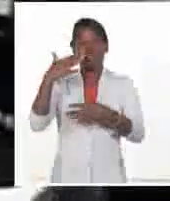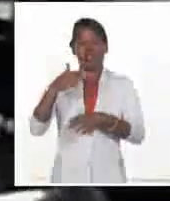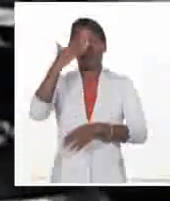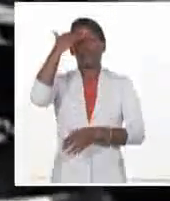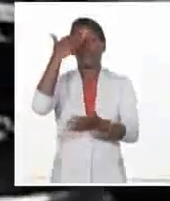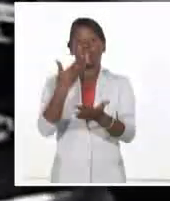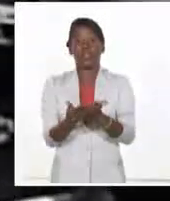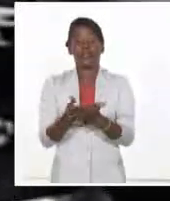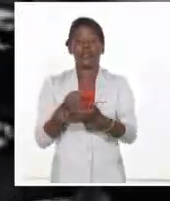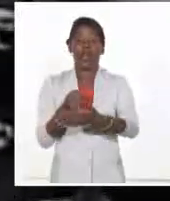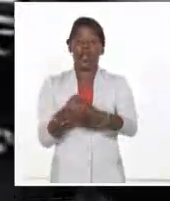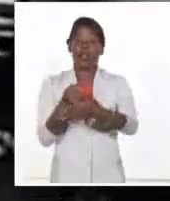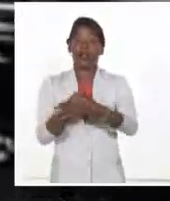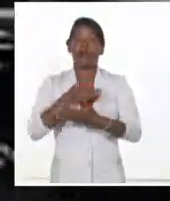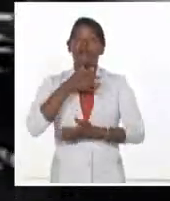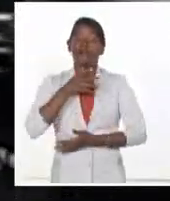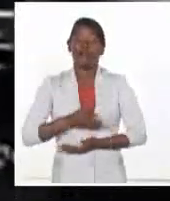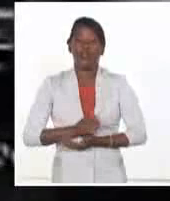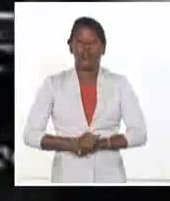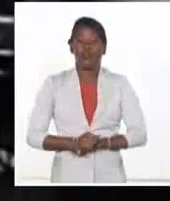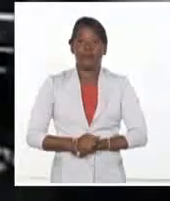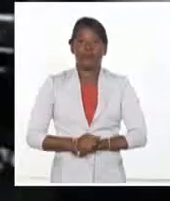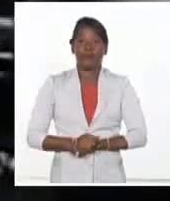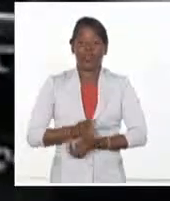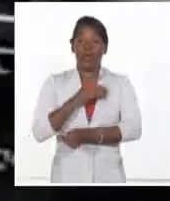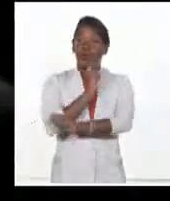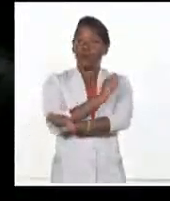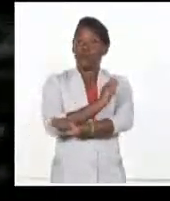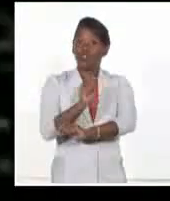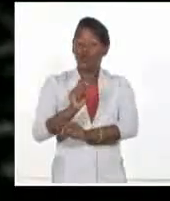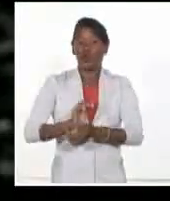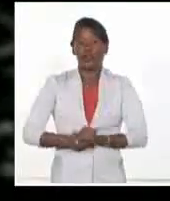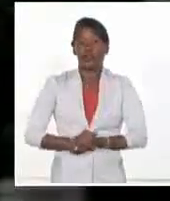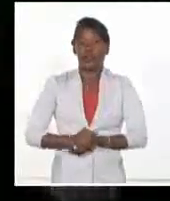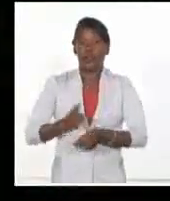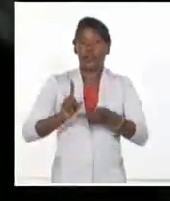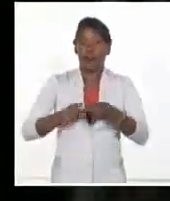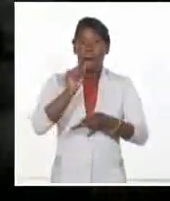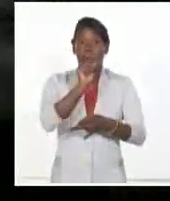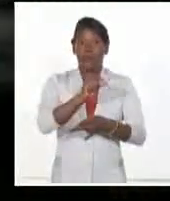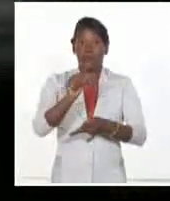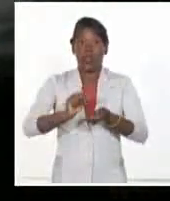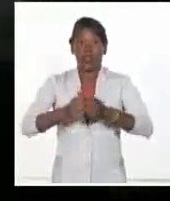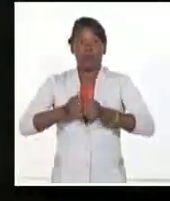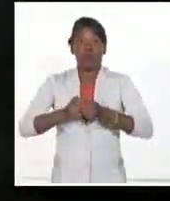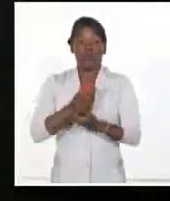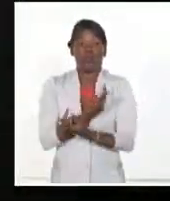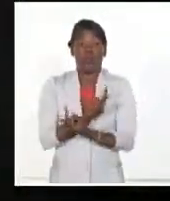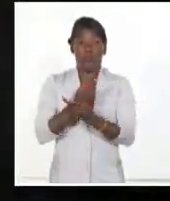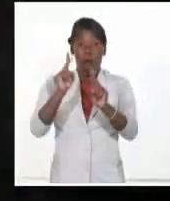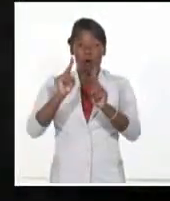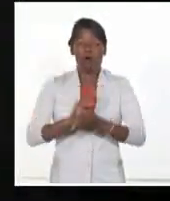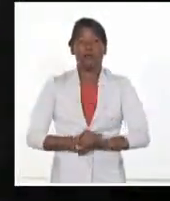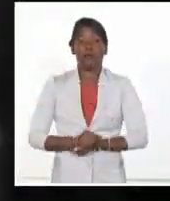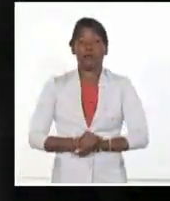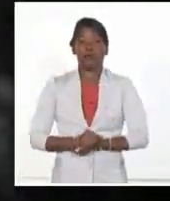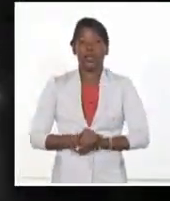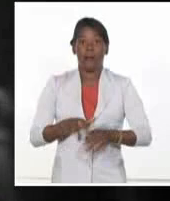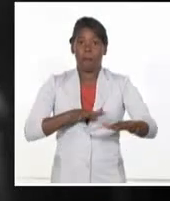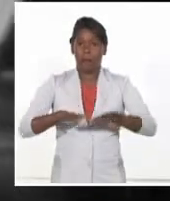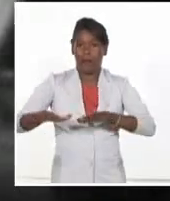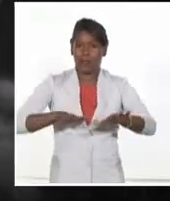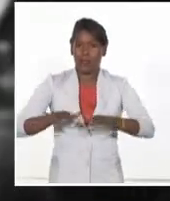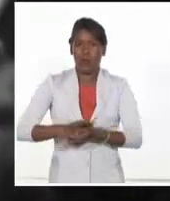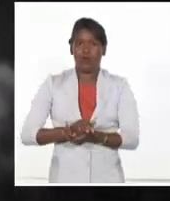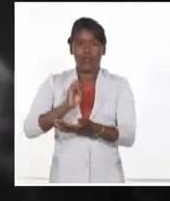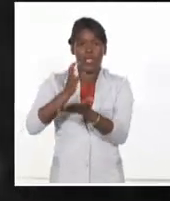eventos internacionales. La formación de profesionales, la creación de centros y escuelas deportivas, la masificación del deporte, así como la atención